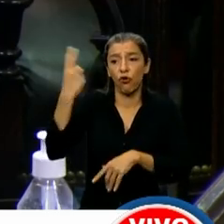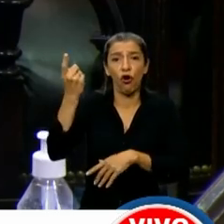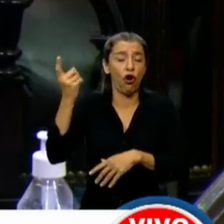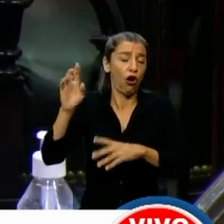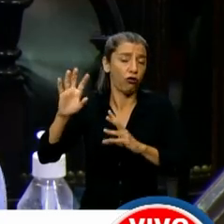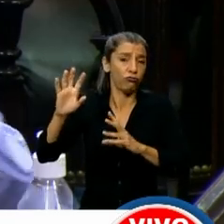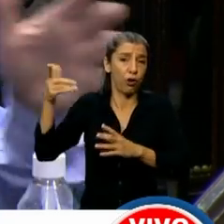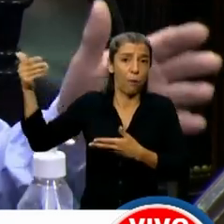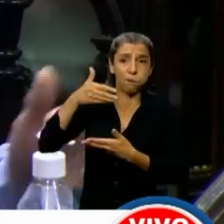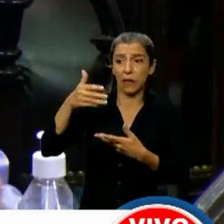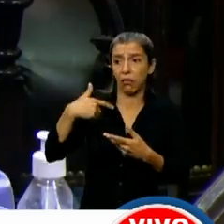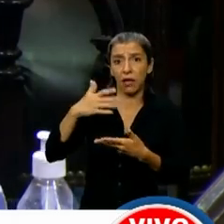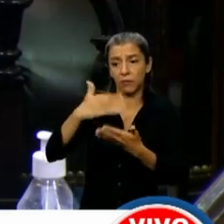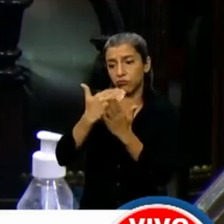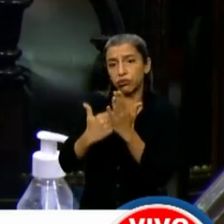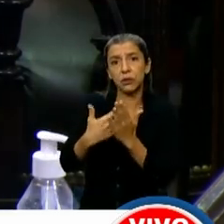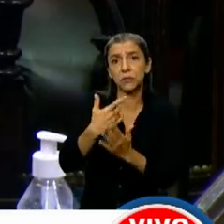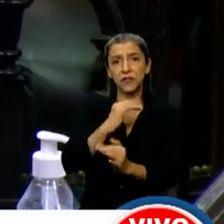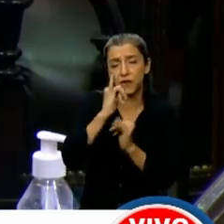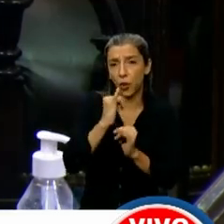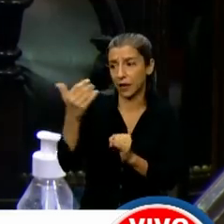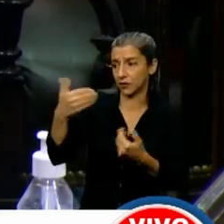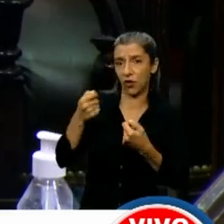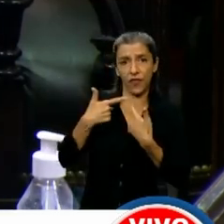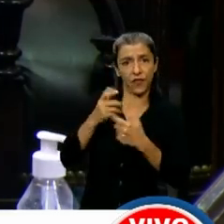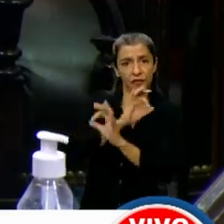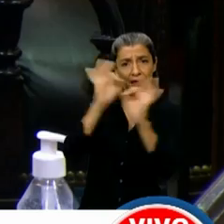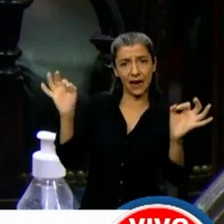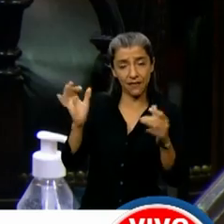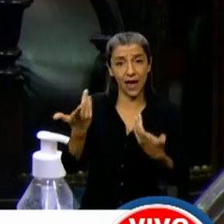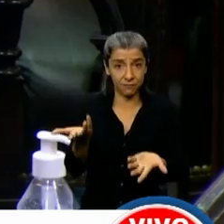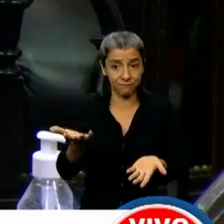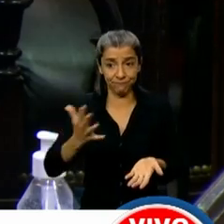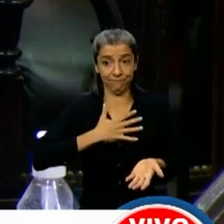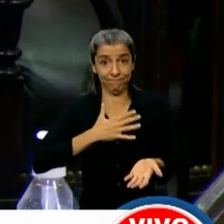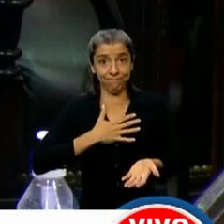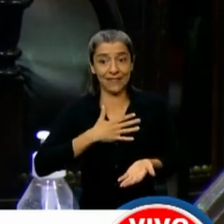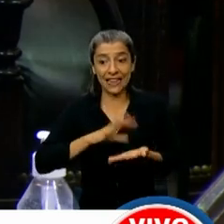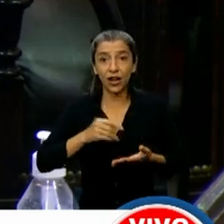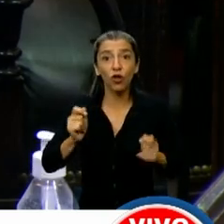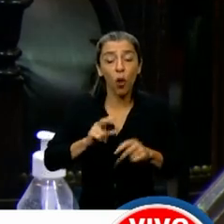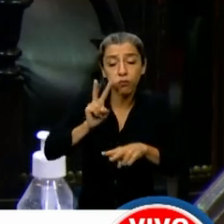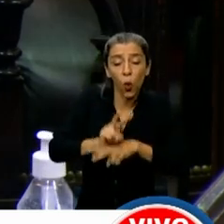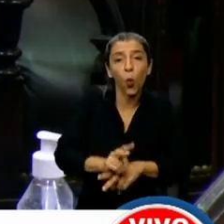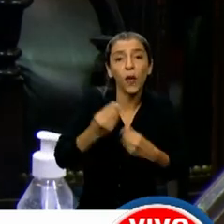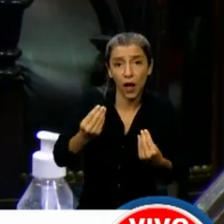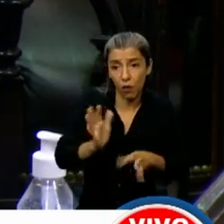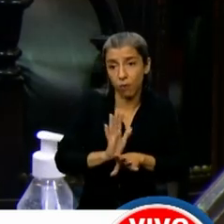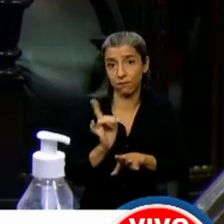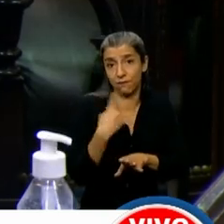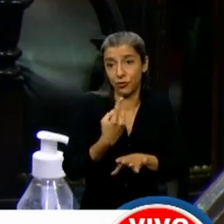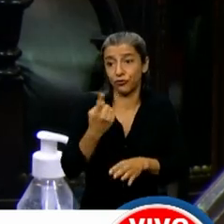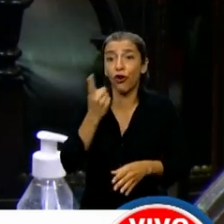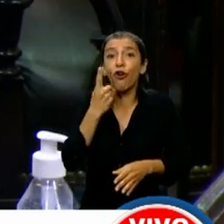a último momento pegaron un volantazo soberanía también es conocimiento y por último hablando